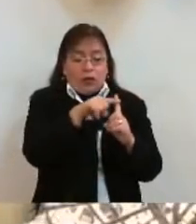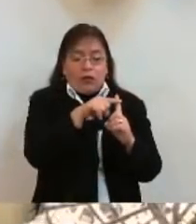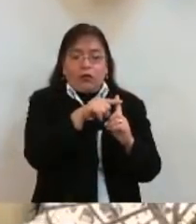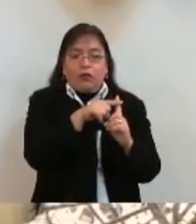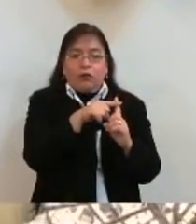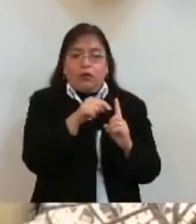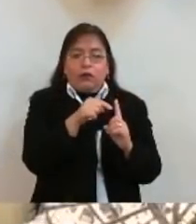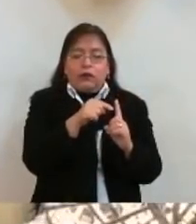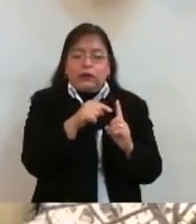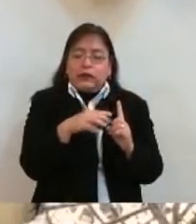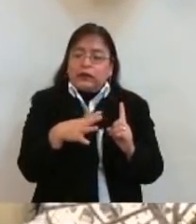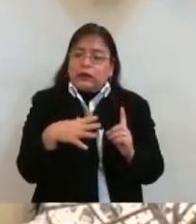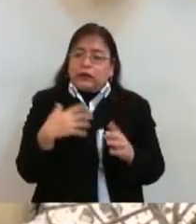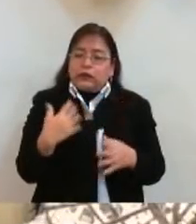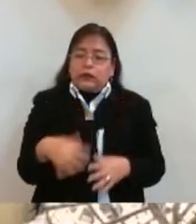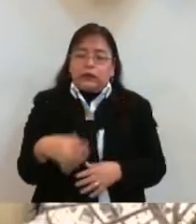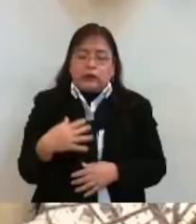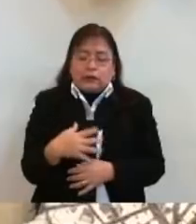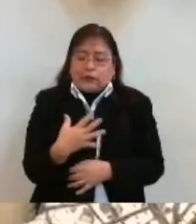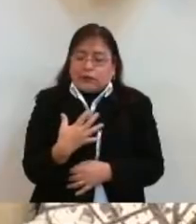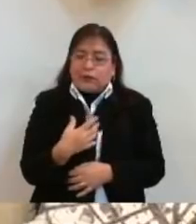tomó el trago más amargo